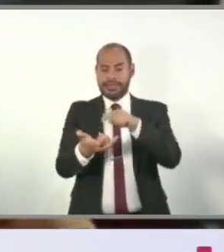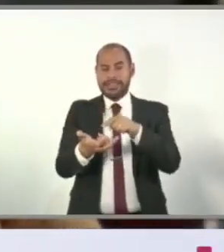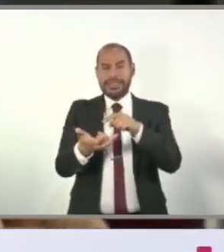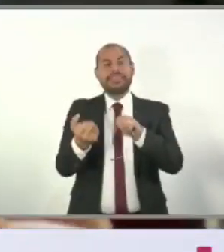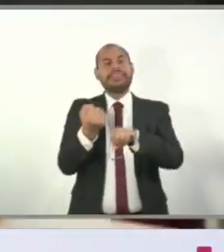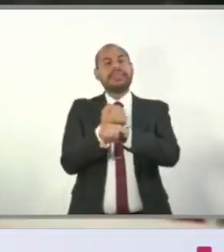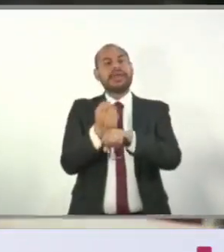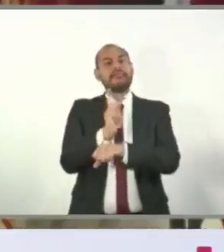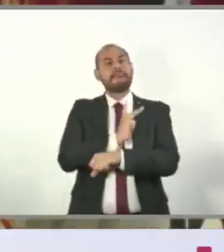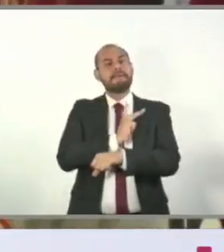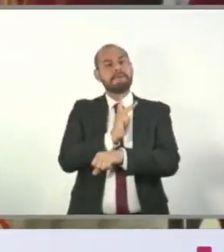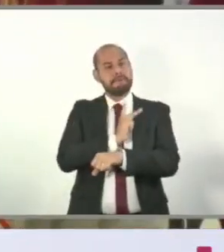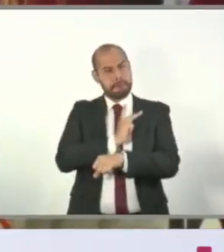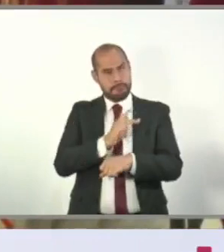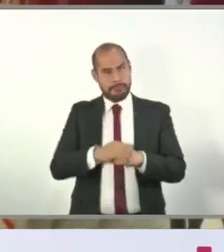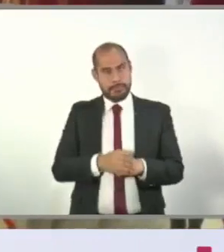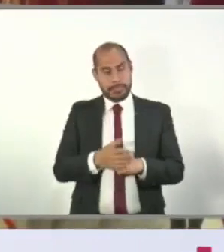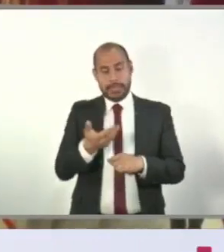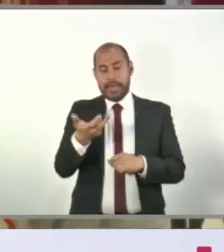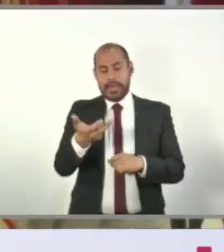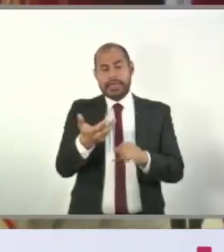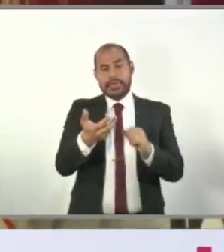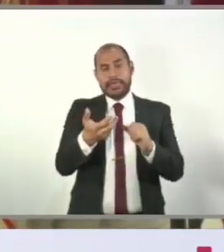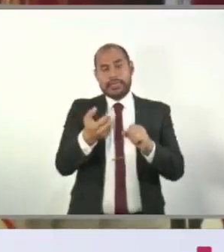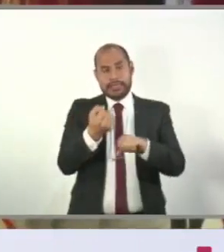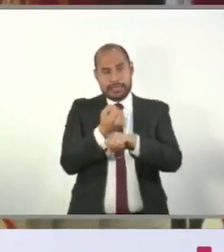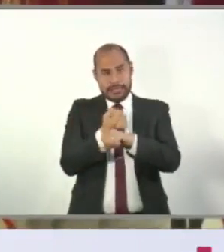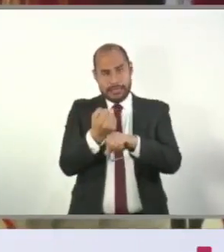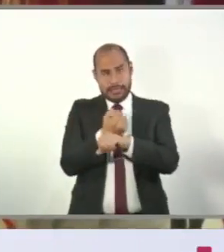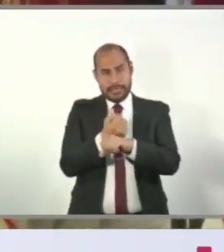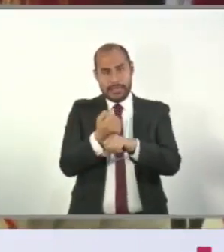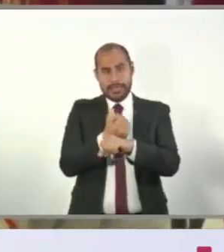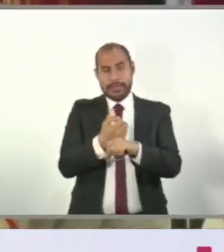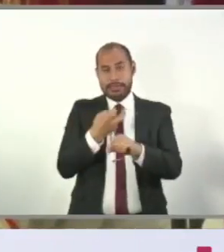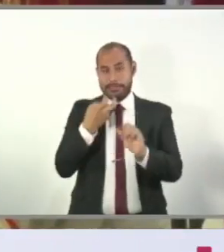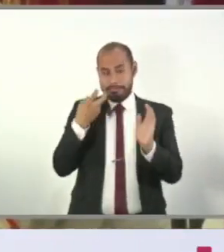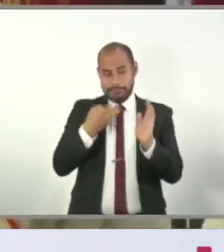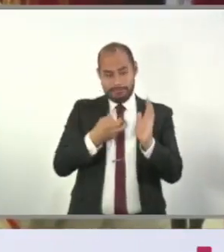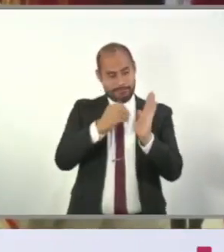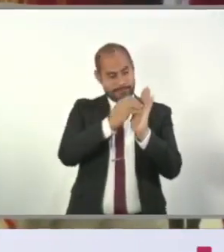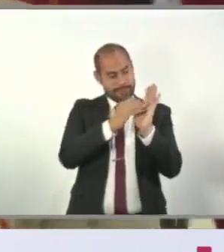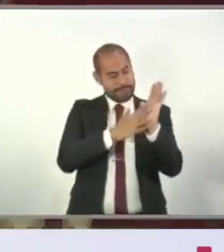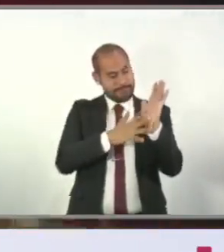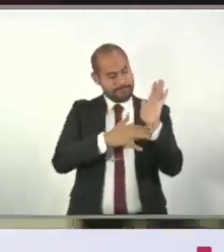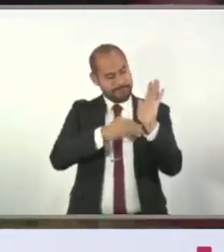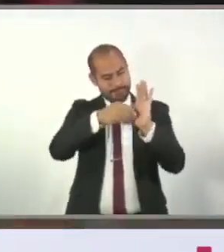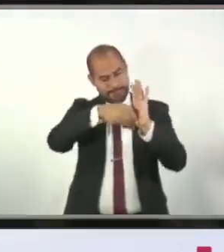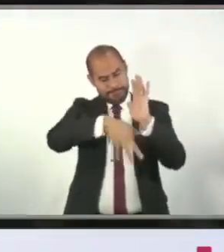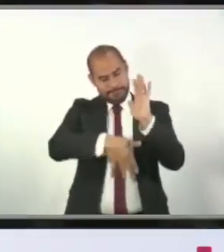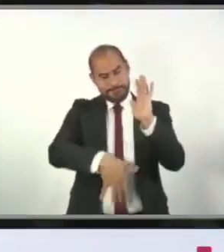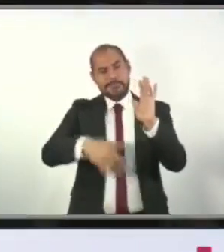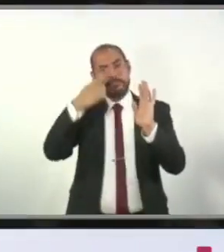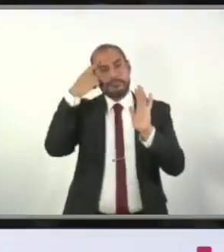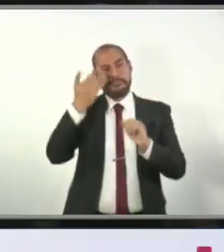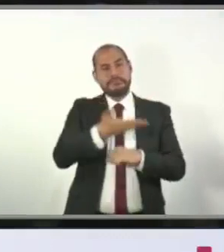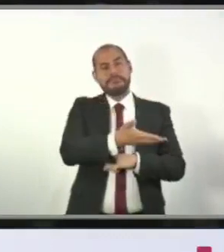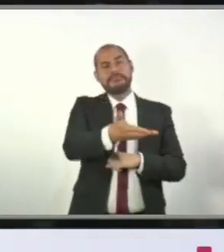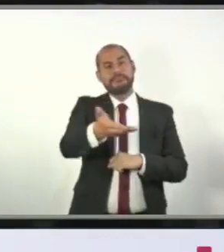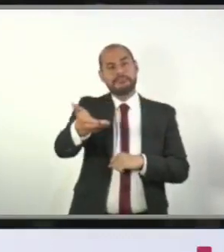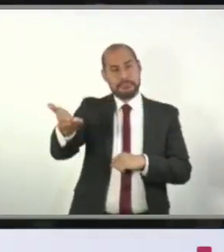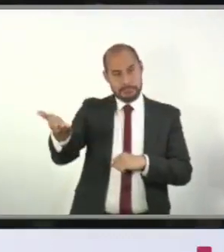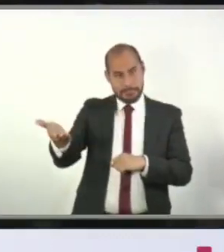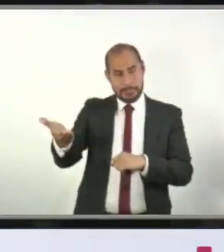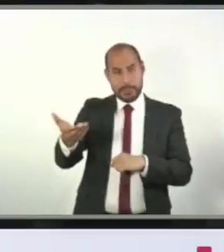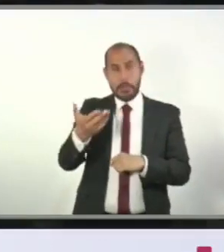sangre. Sangre de la alianza nueva y eterna, que será derramada por ustedes y por todos